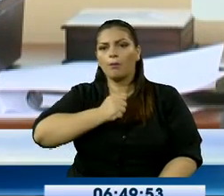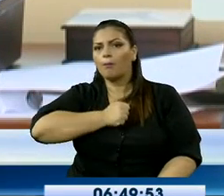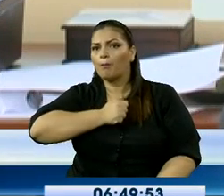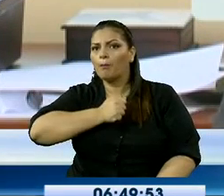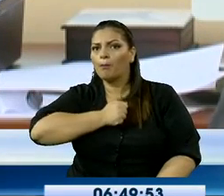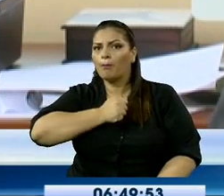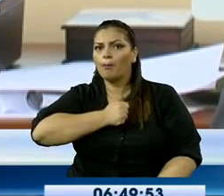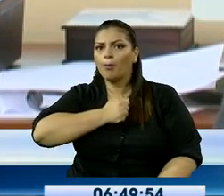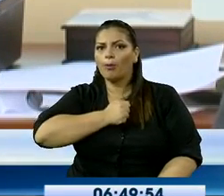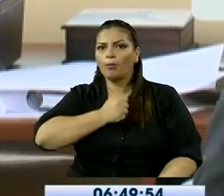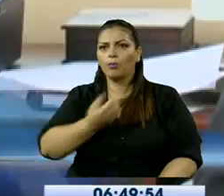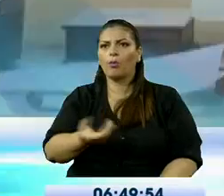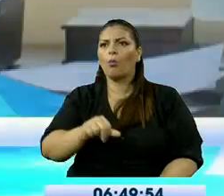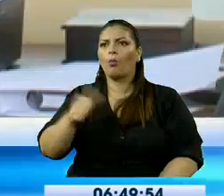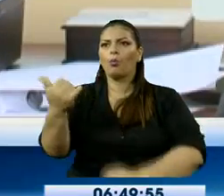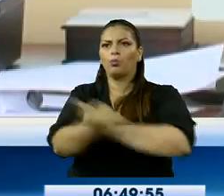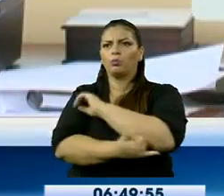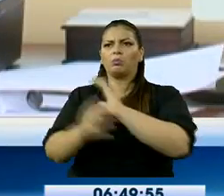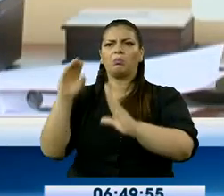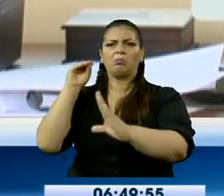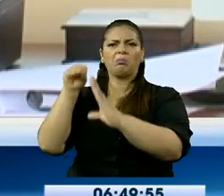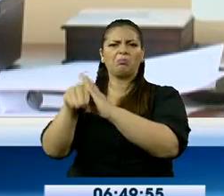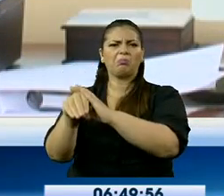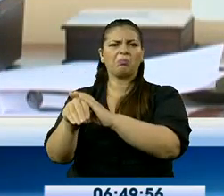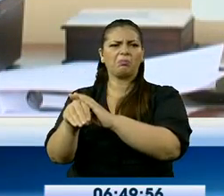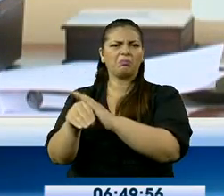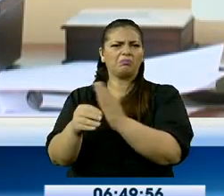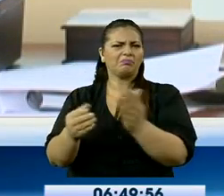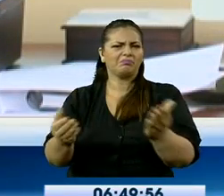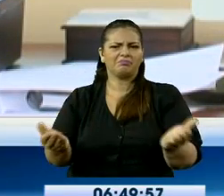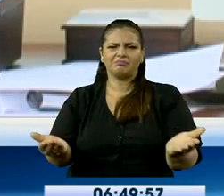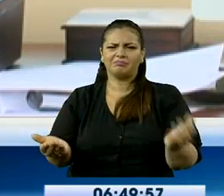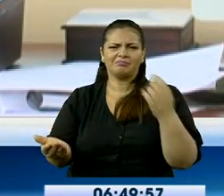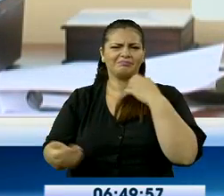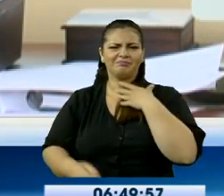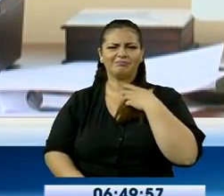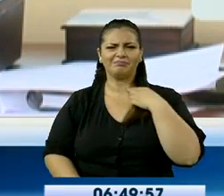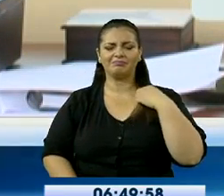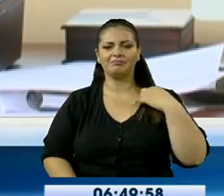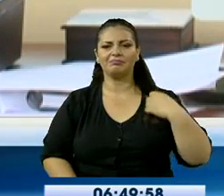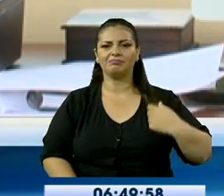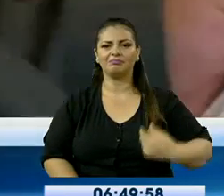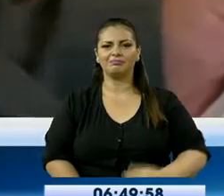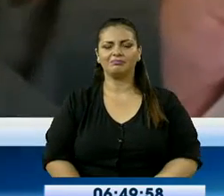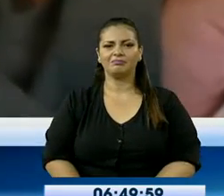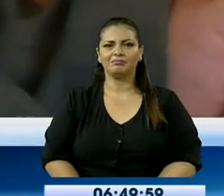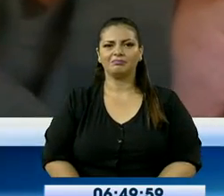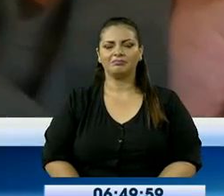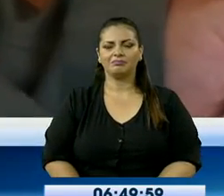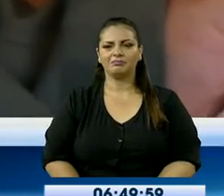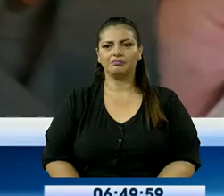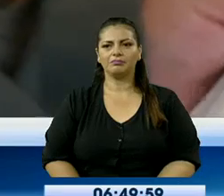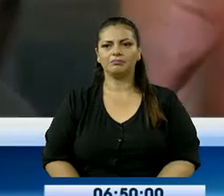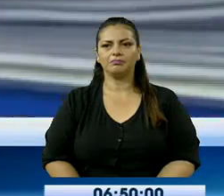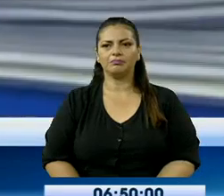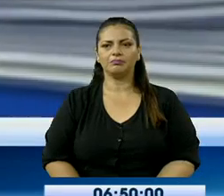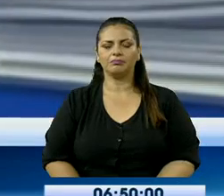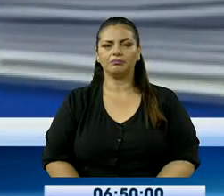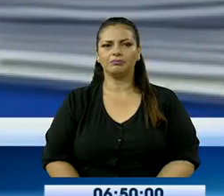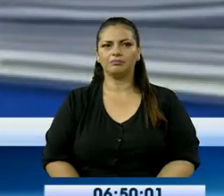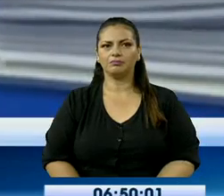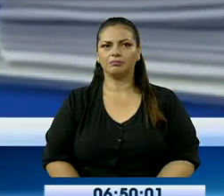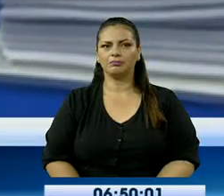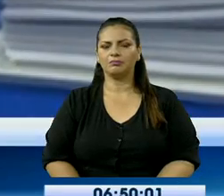Otros no viven en Panamá, por ejemplo, que le están pretendiendo configurar como paraíso fiscal. Señalando que para evitar el crecimiento de